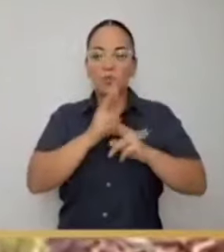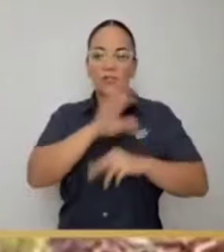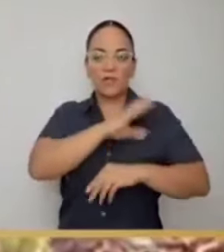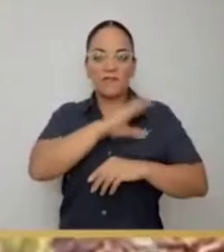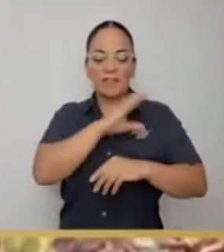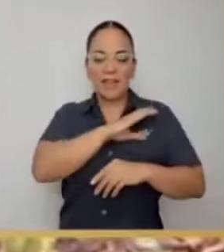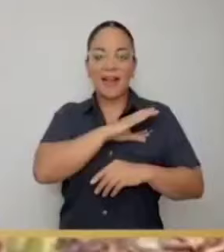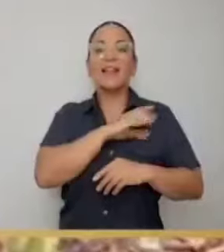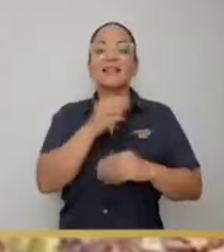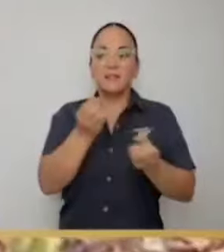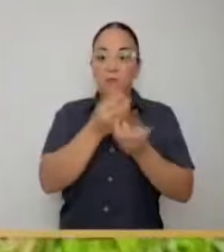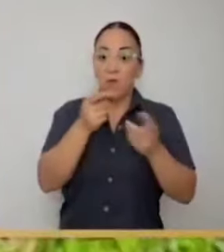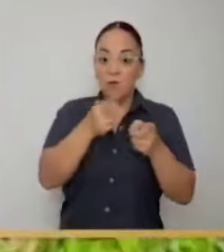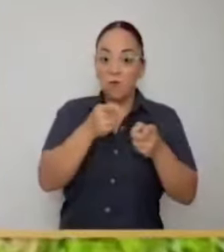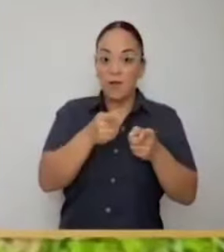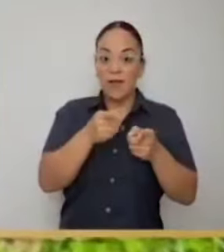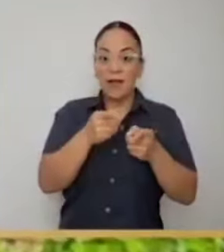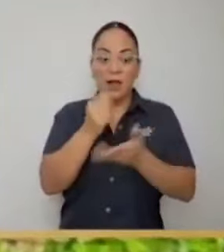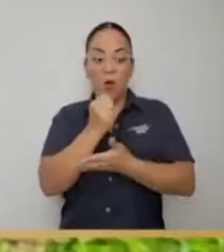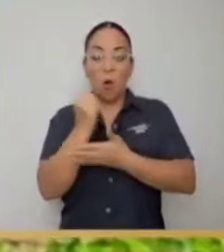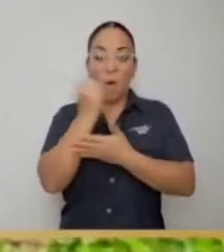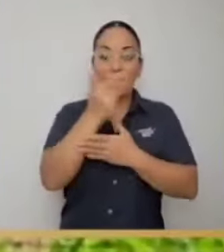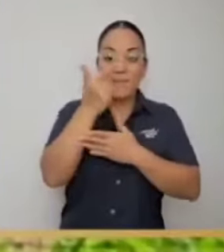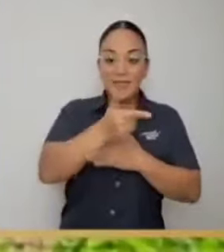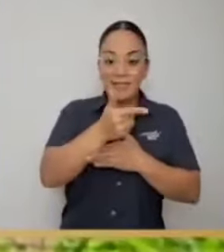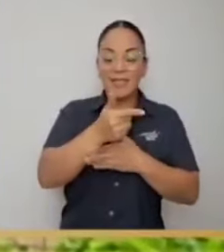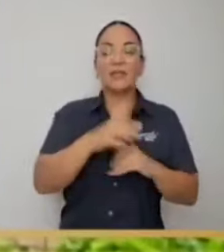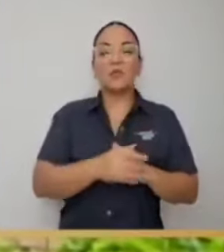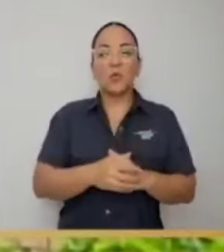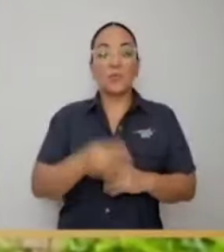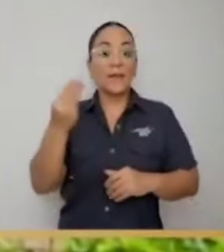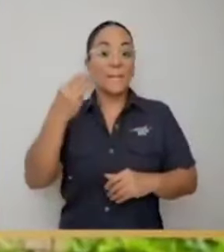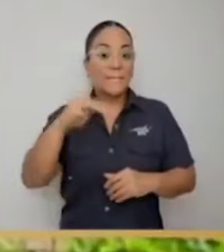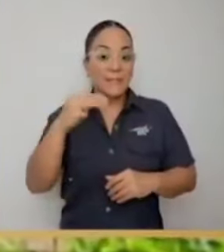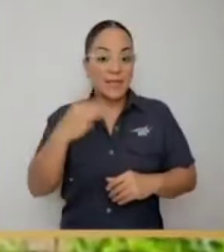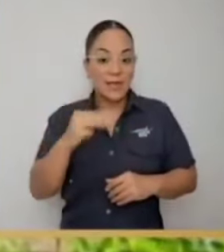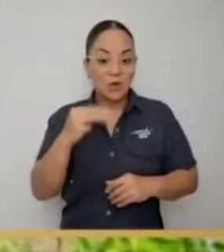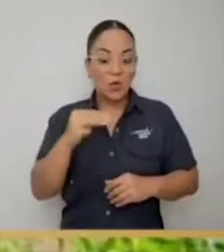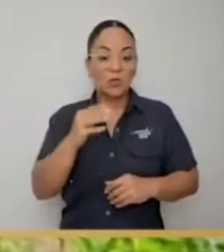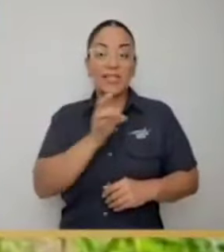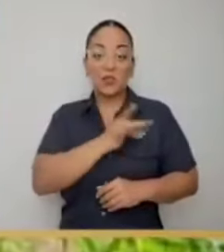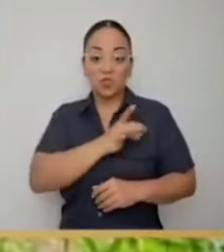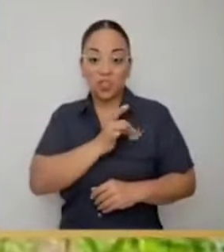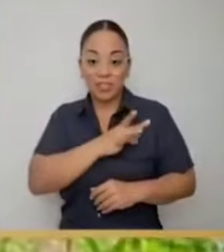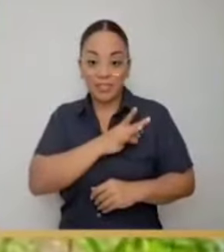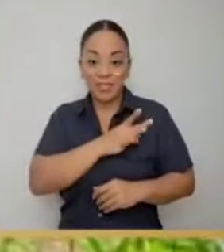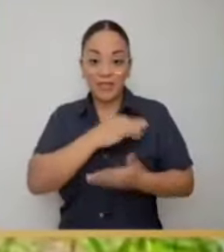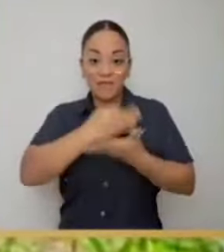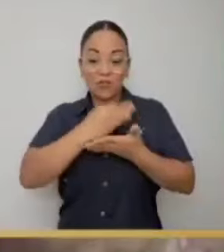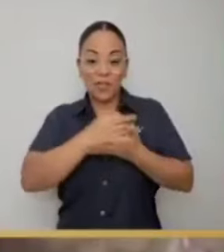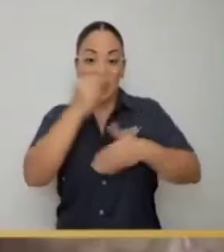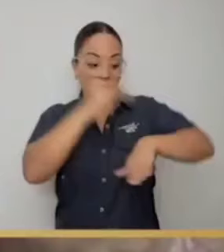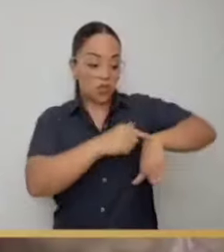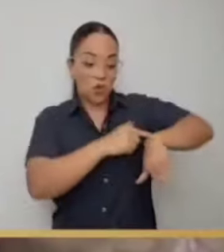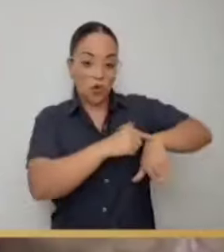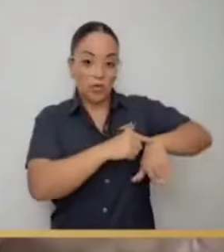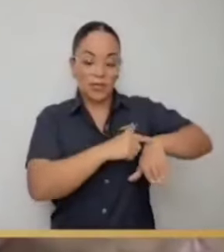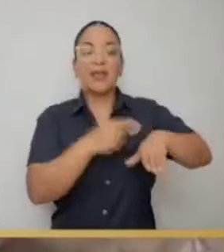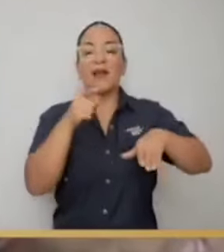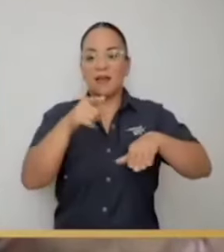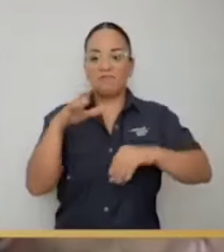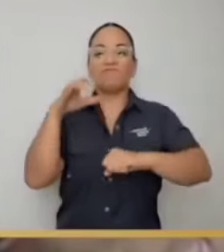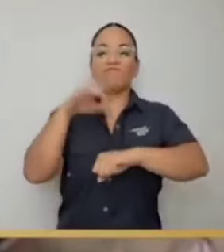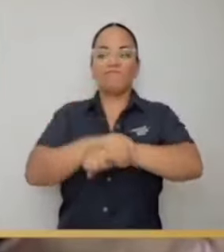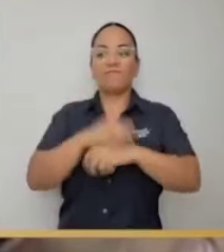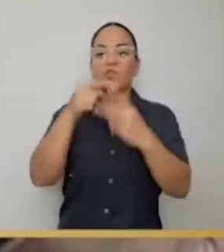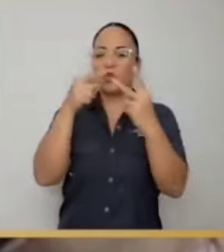respuesta brindada por oficiales de la Fuerza Pública ante un homicidio ocurrido el miércoles en Los Chiles, Frontera Norte,